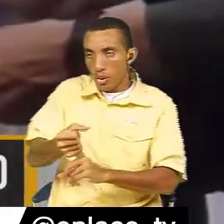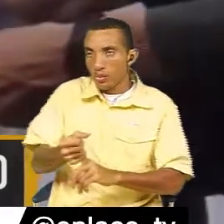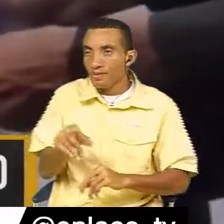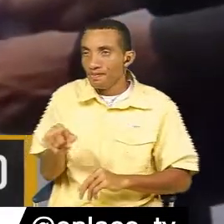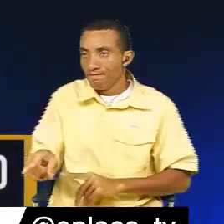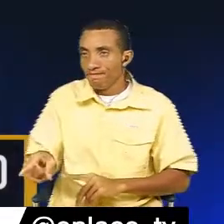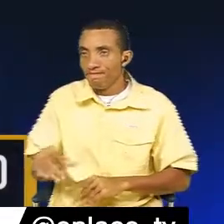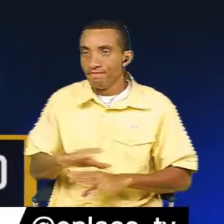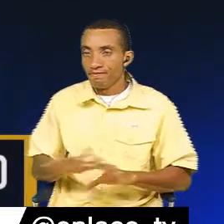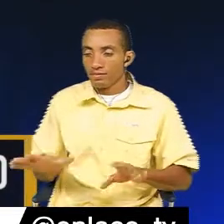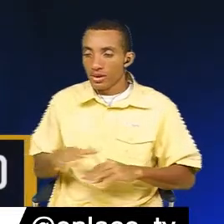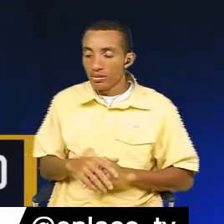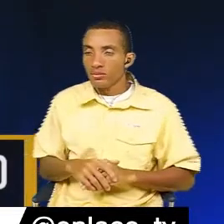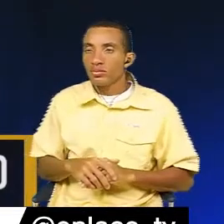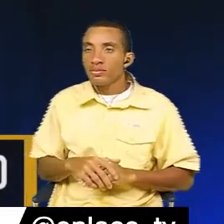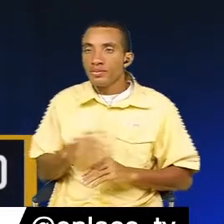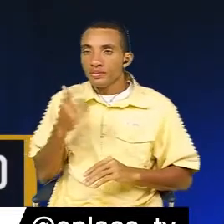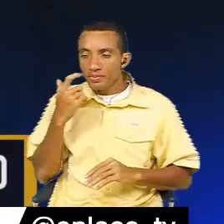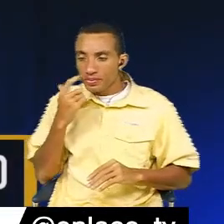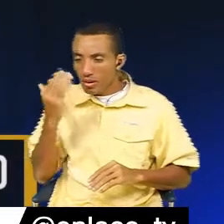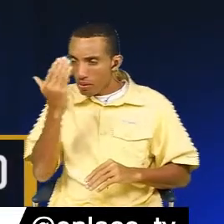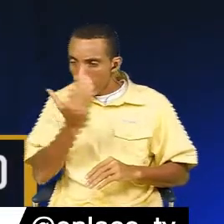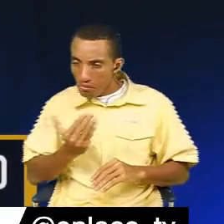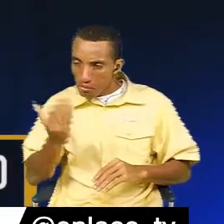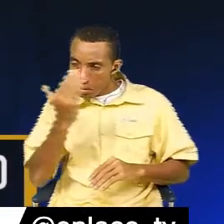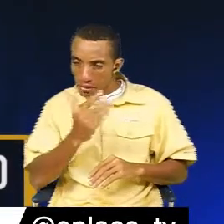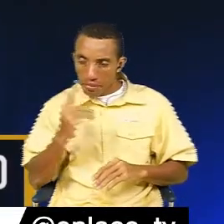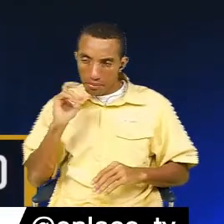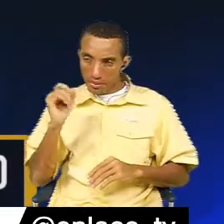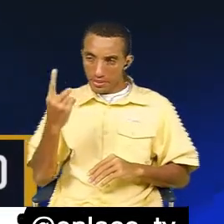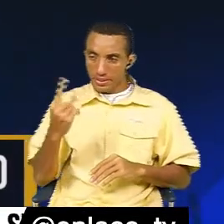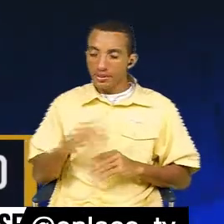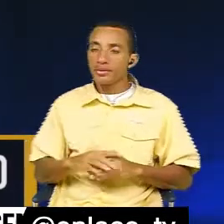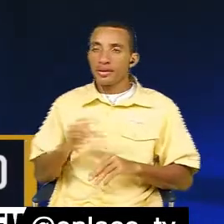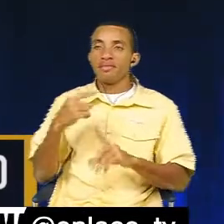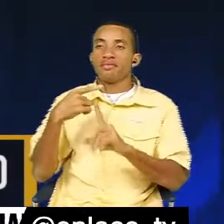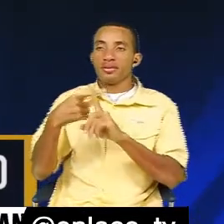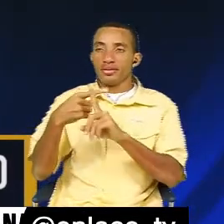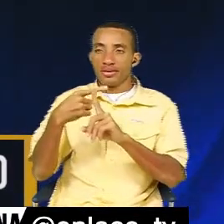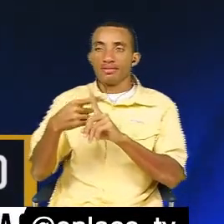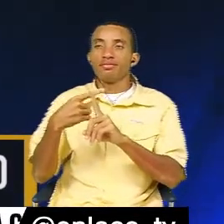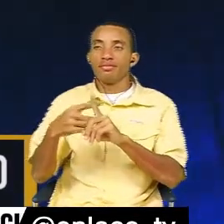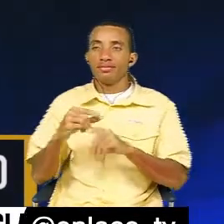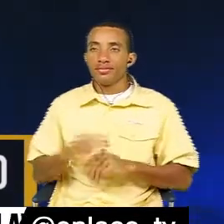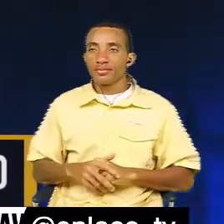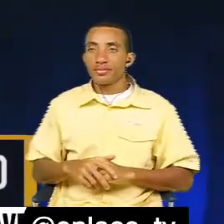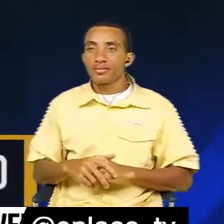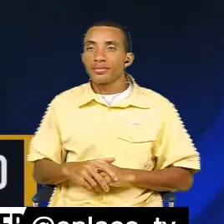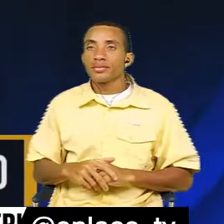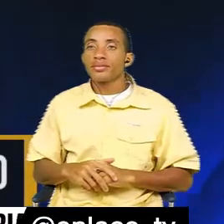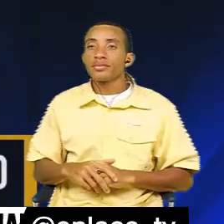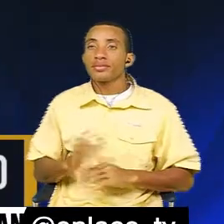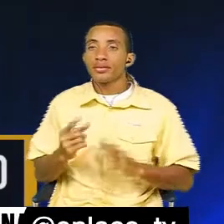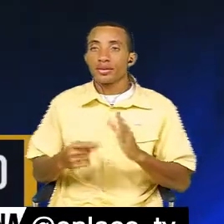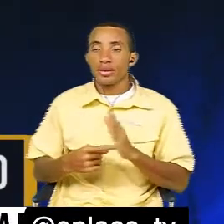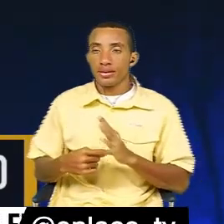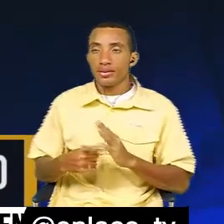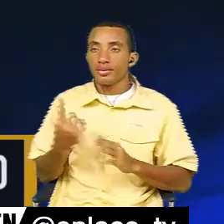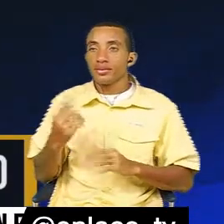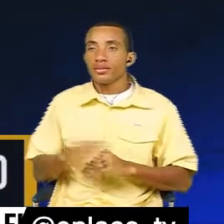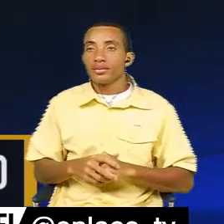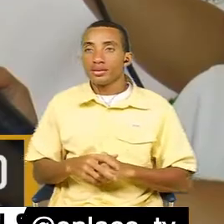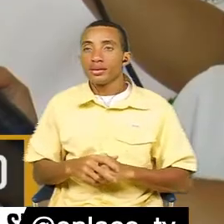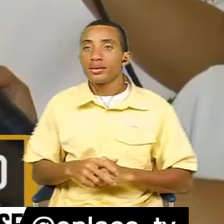cuando estamos haciendo ya la primera prueba que es la que nos da positivo para alguna sustancia. Iniciando ya esto, pues